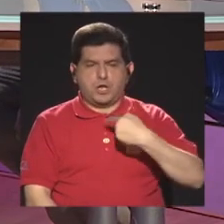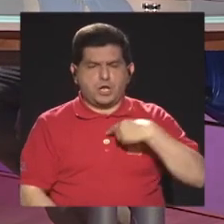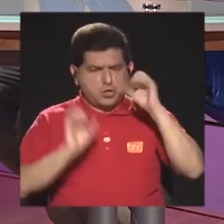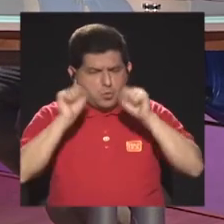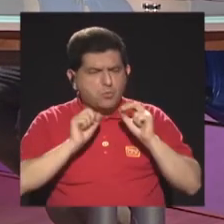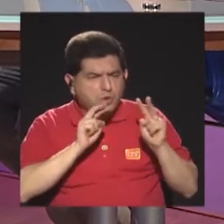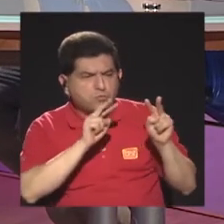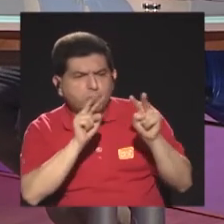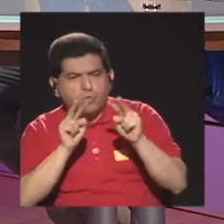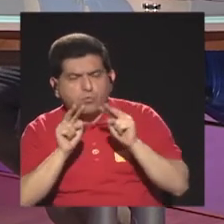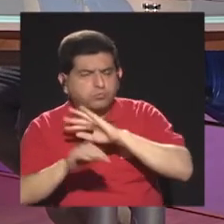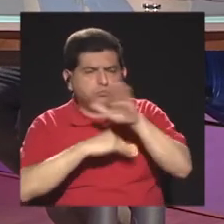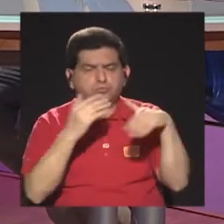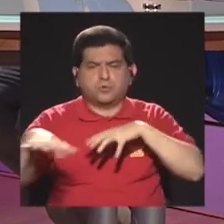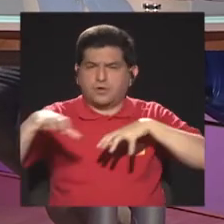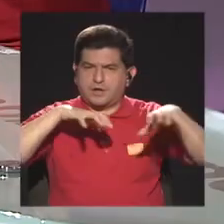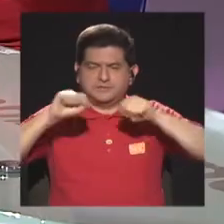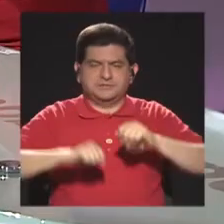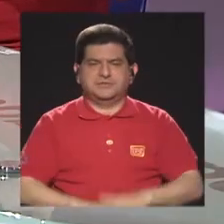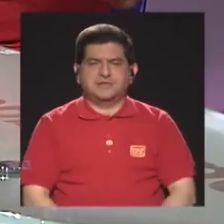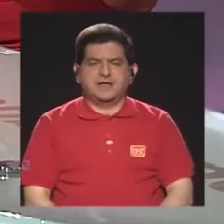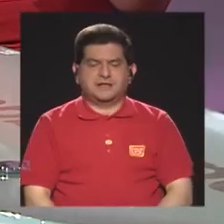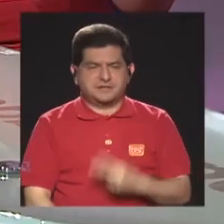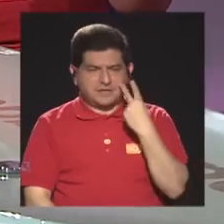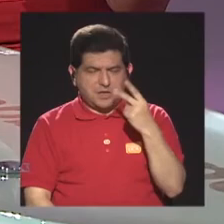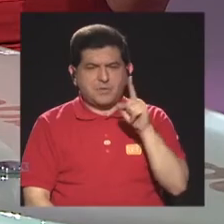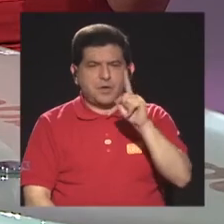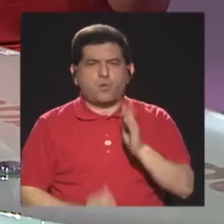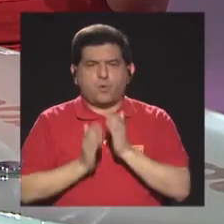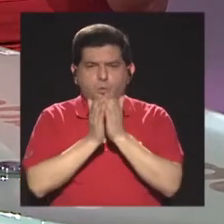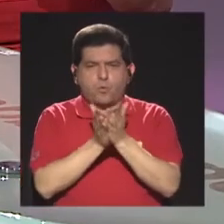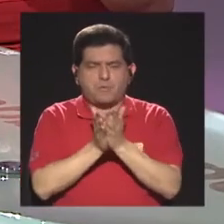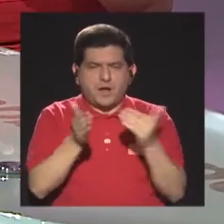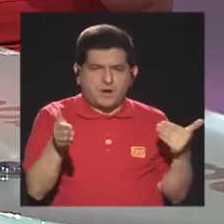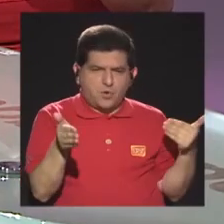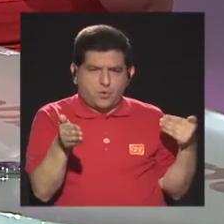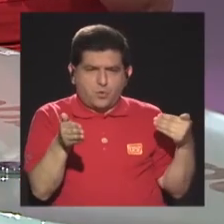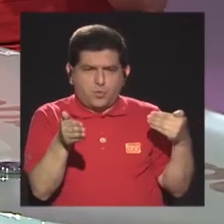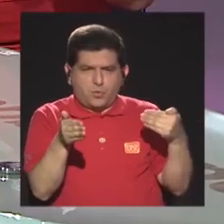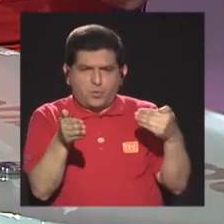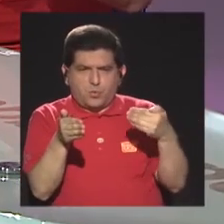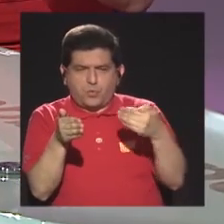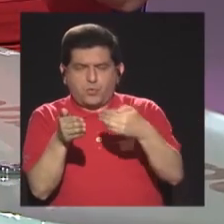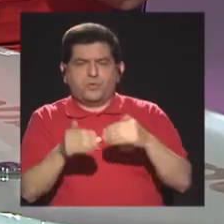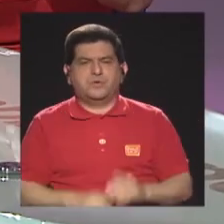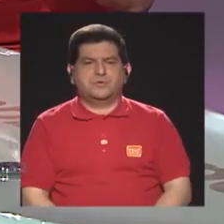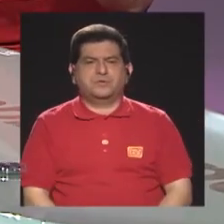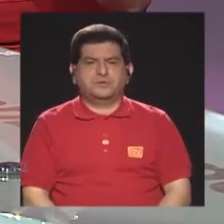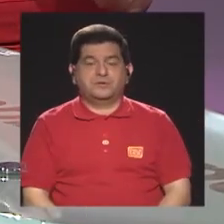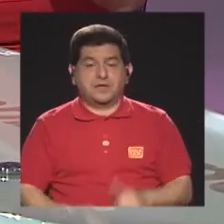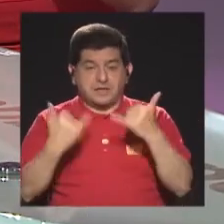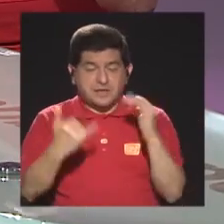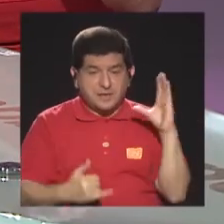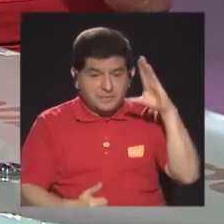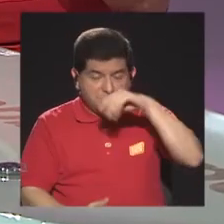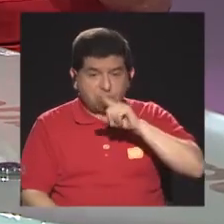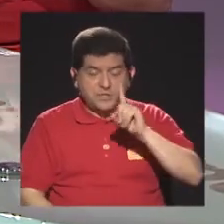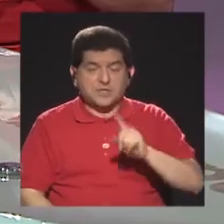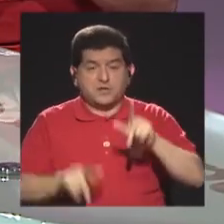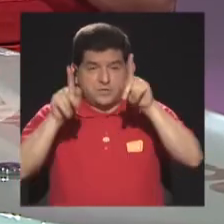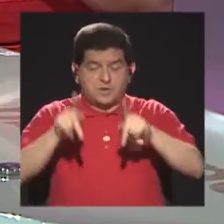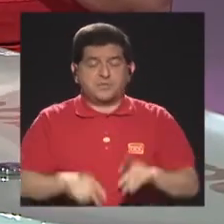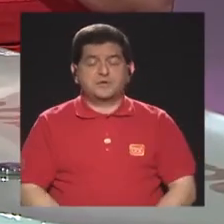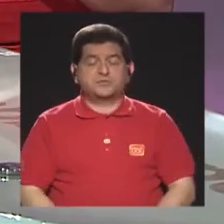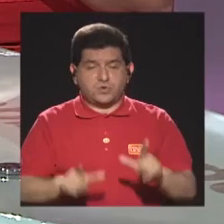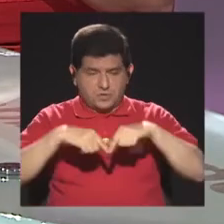estar viendo toda la operación. Entonces veo que atraca un buque, veo donde uno de la cuadrilla de